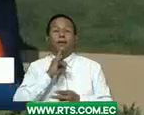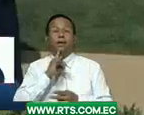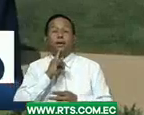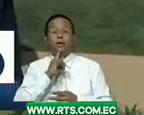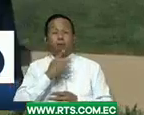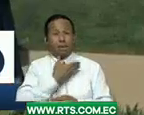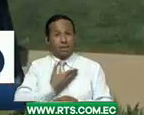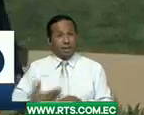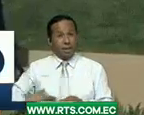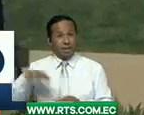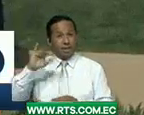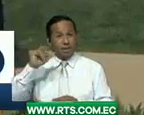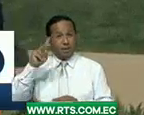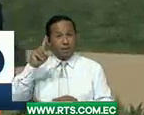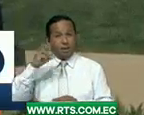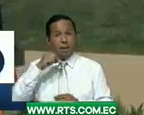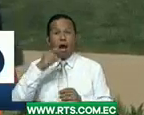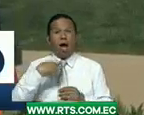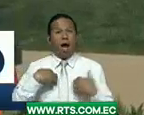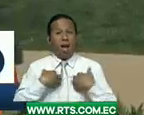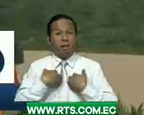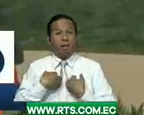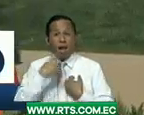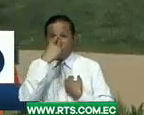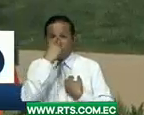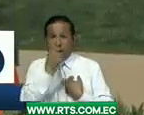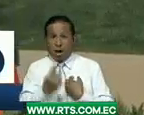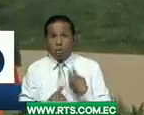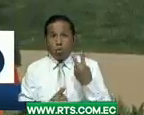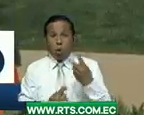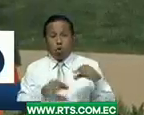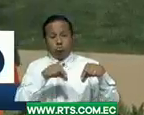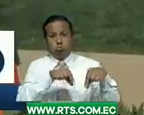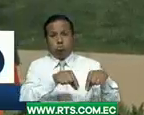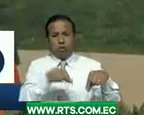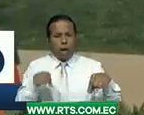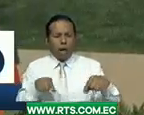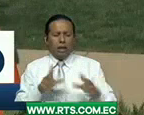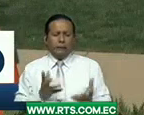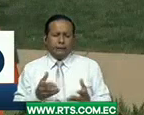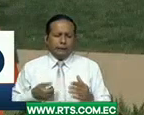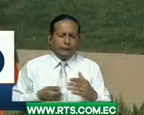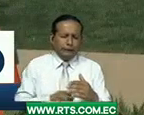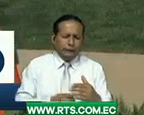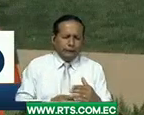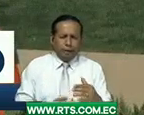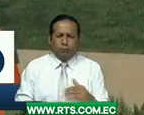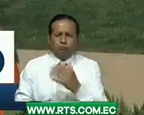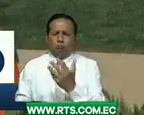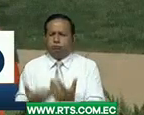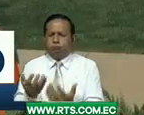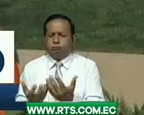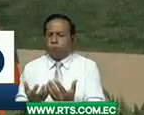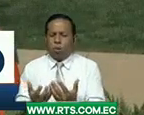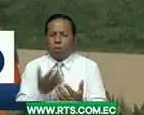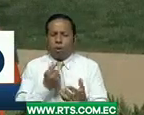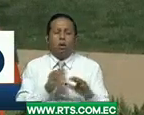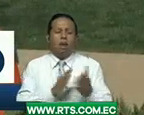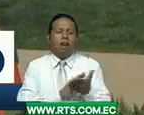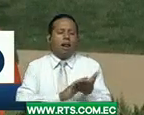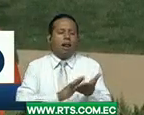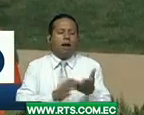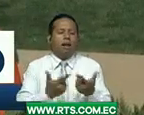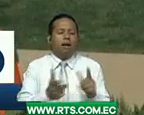a 2 pavos que se librarán el jueves de acabar en el horno por la cena de Acción de Gracias, que se celebrará en agradecimiento por las